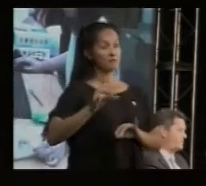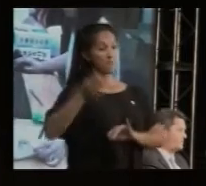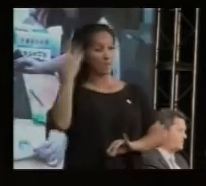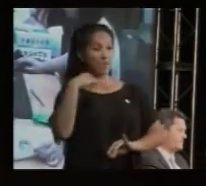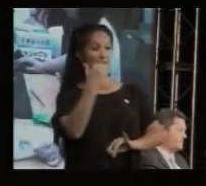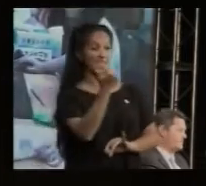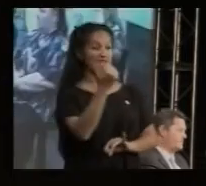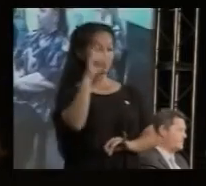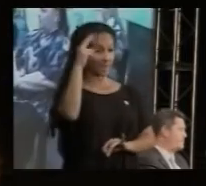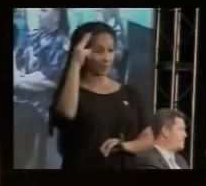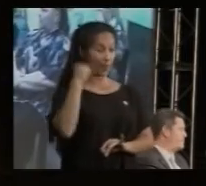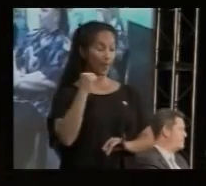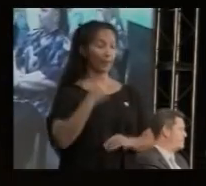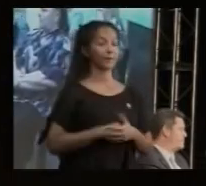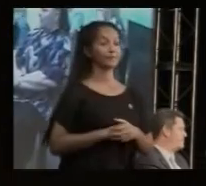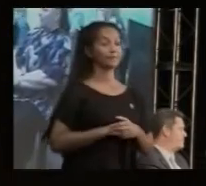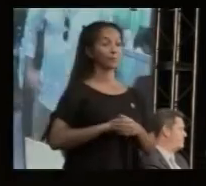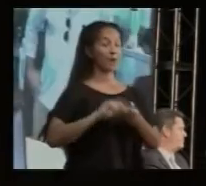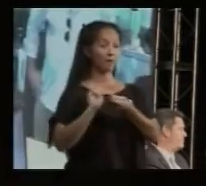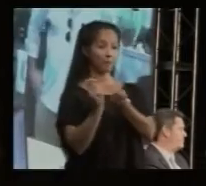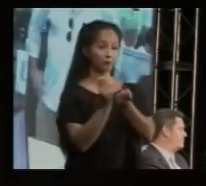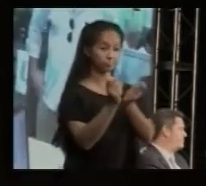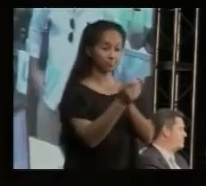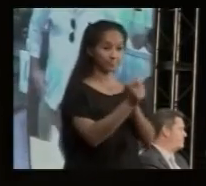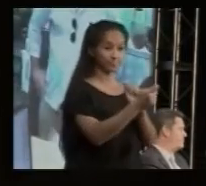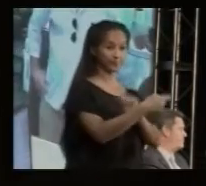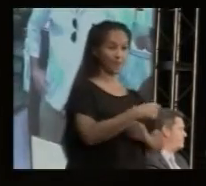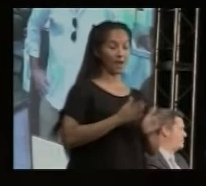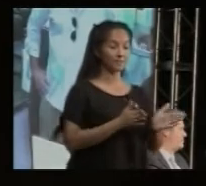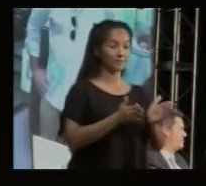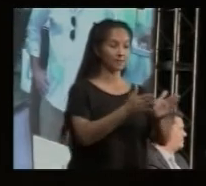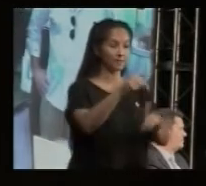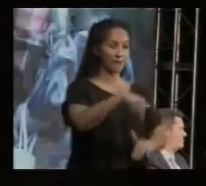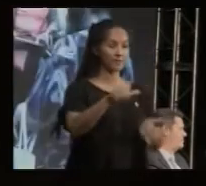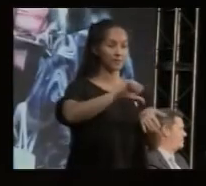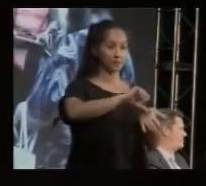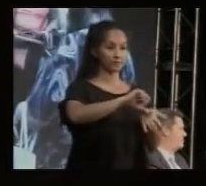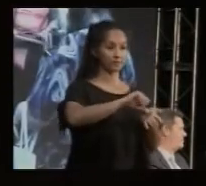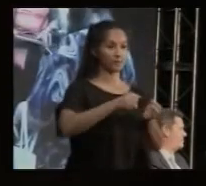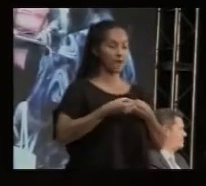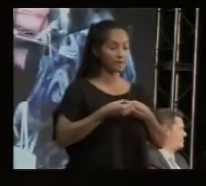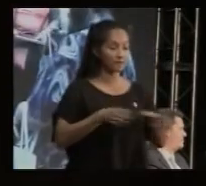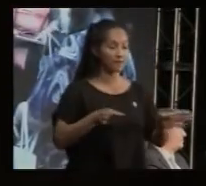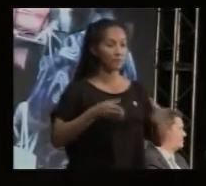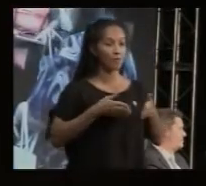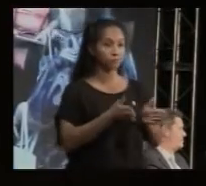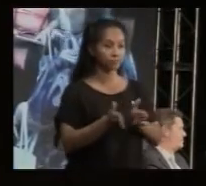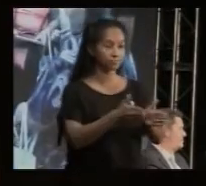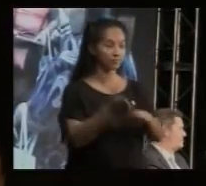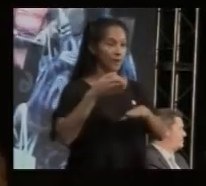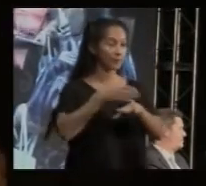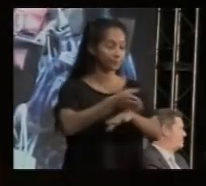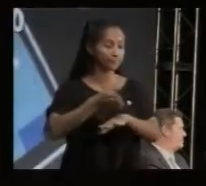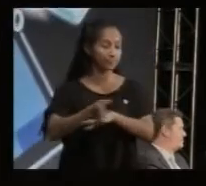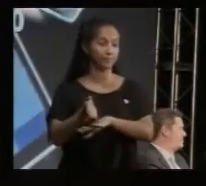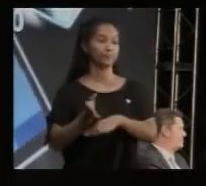una exasperante inacción en materia de accesos viales a la ciudad, accesos que nos tendrían que conectar con la región y el